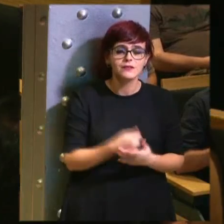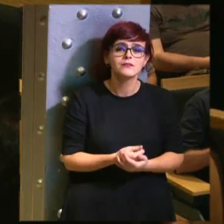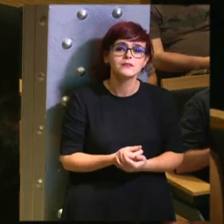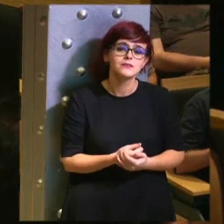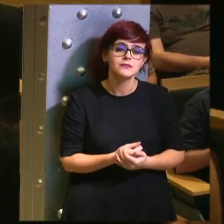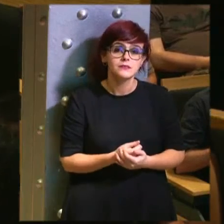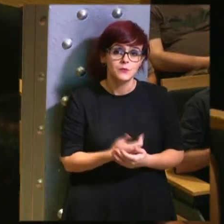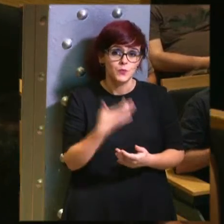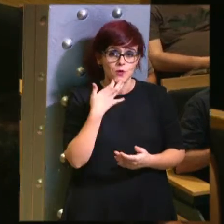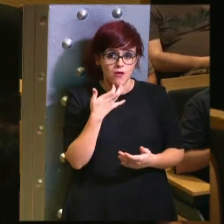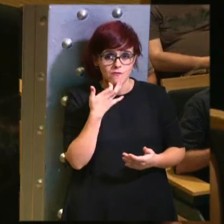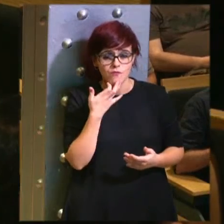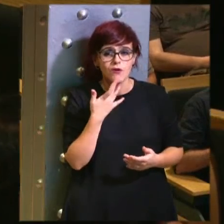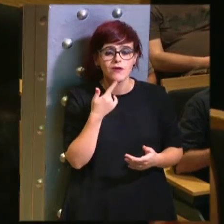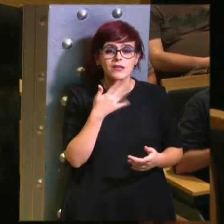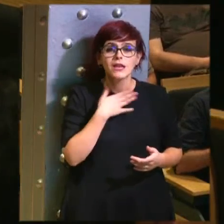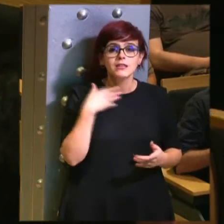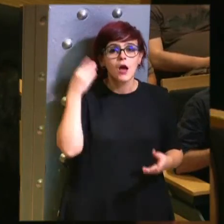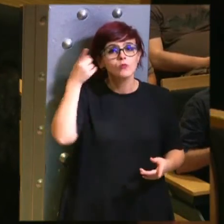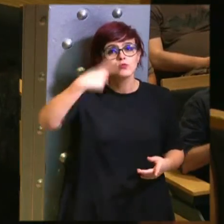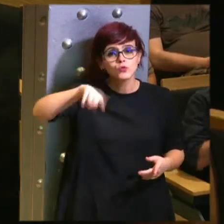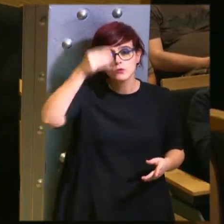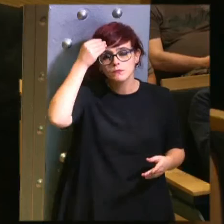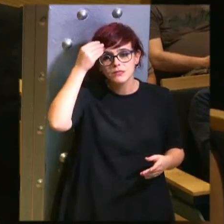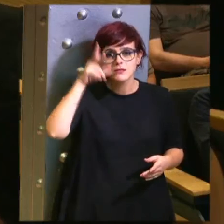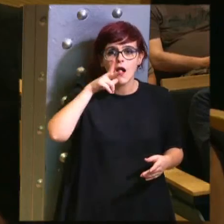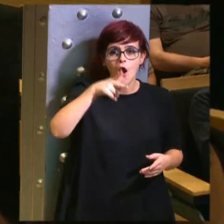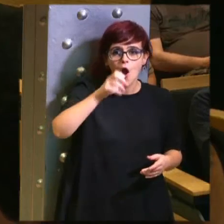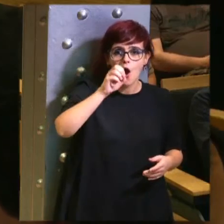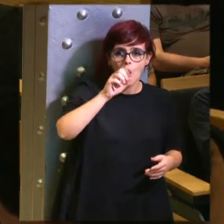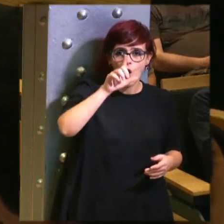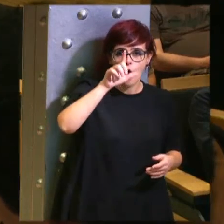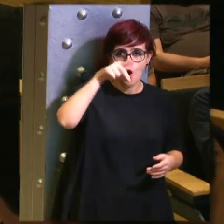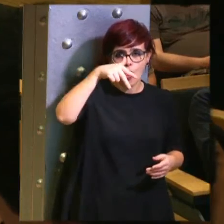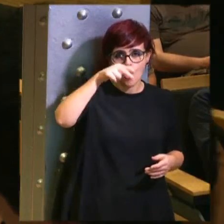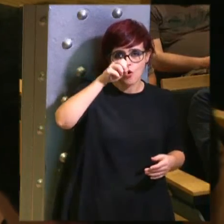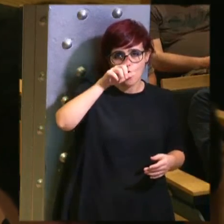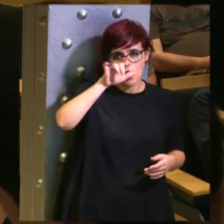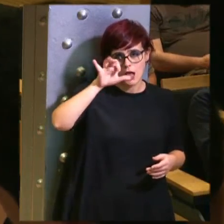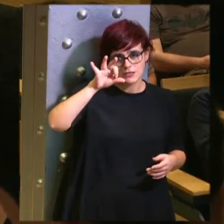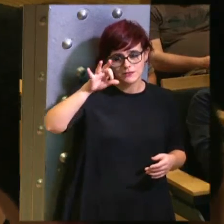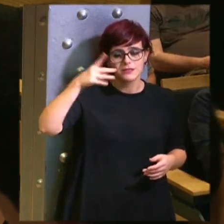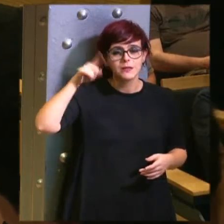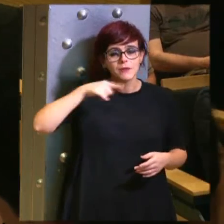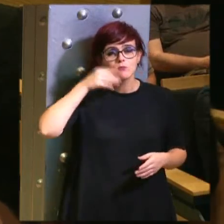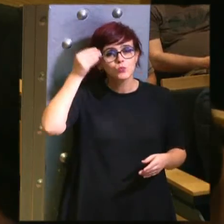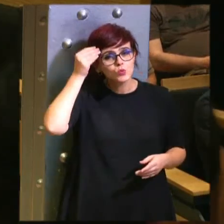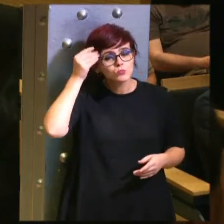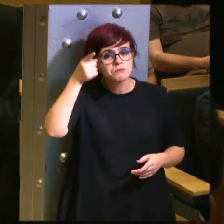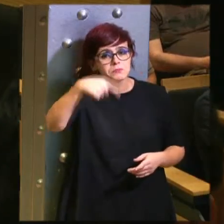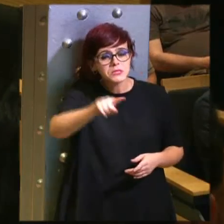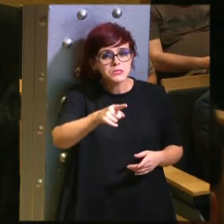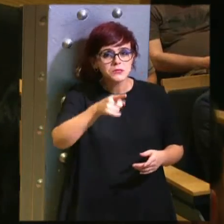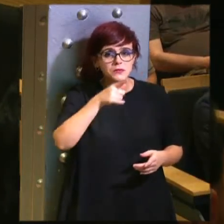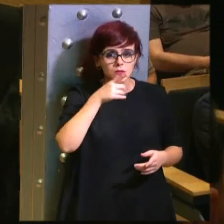y quería saber vosotros qué pensáis sobre el HoloLens y si realmente creéis que, o